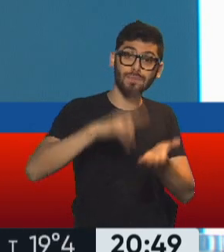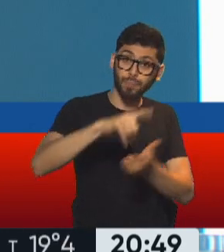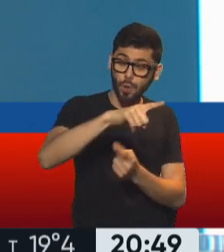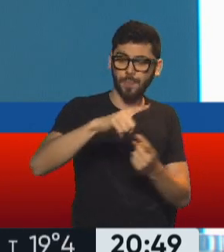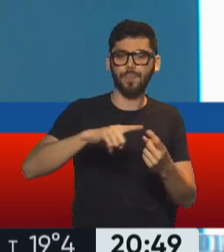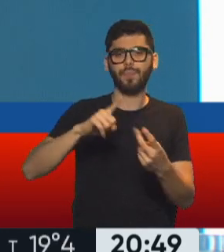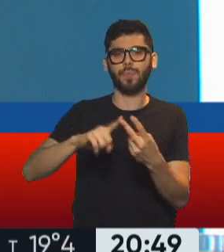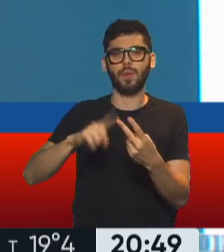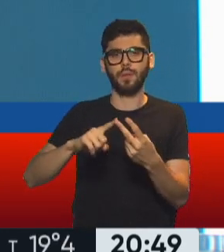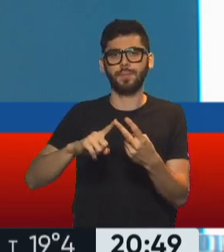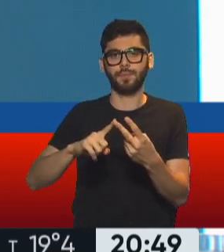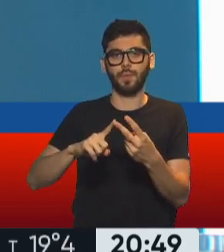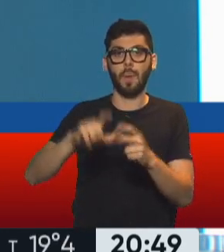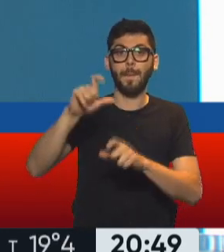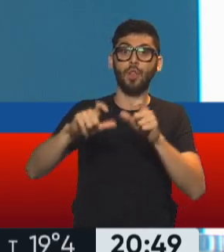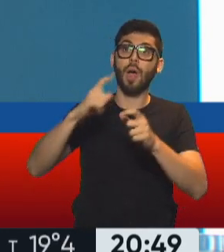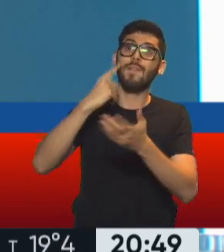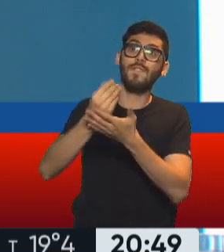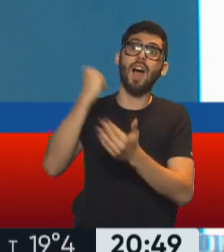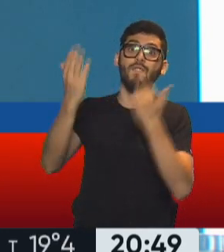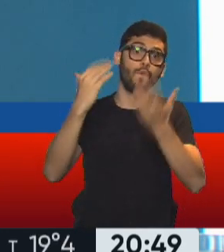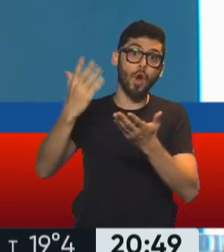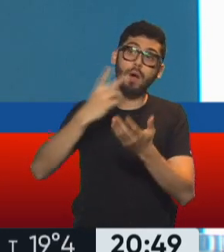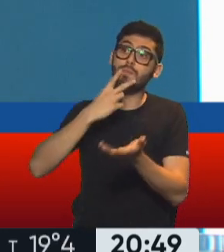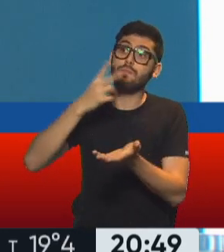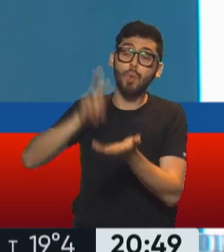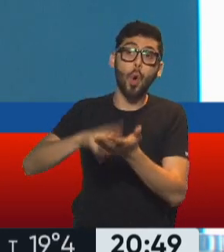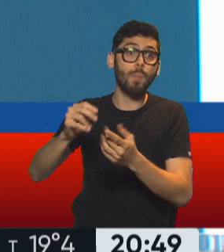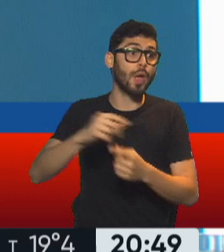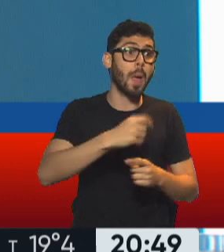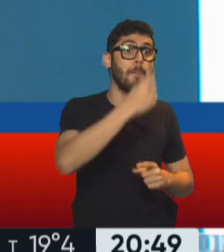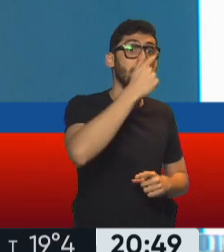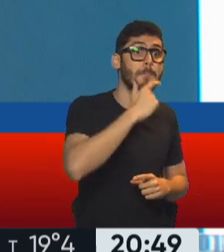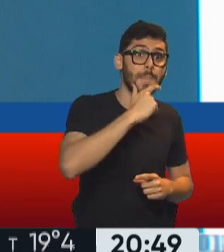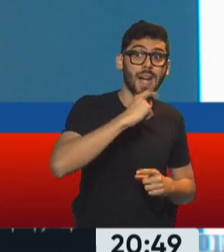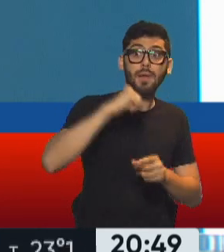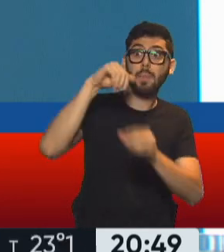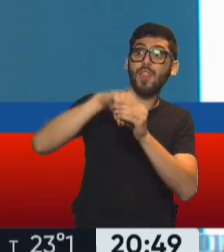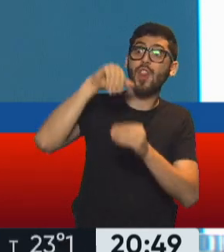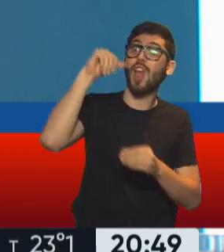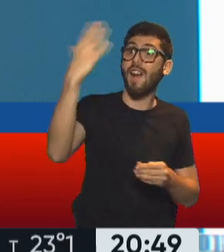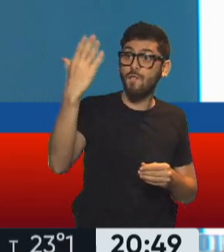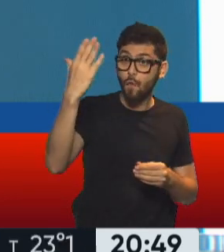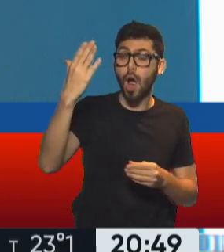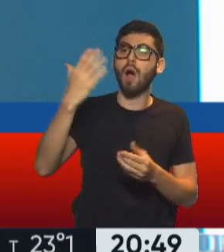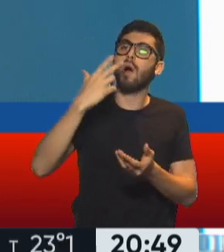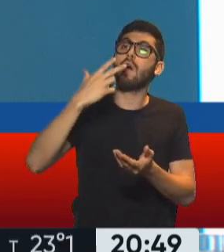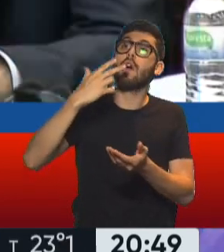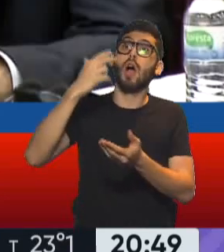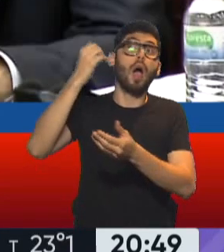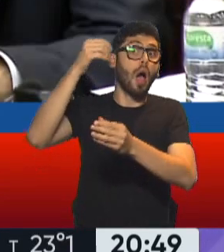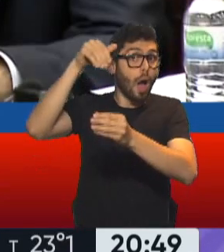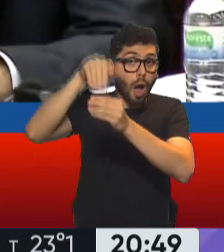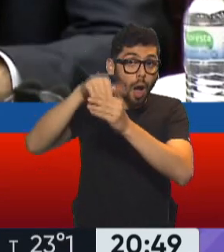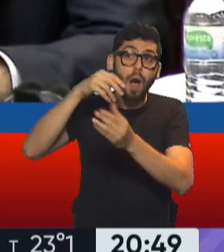los patrimonios que están radicados en el exterior, producto del blanqueo de Macri. Para que alguien que tiene sus bienes en el exterior, bueno, lo mantenga en el exterior, pero pague más que